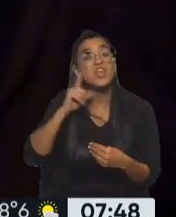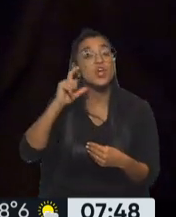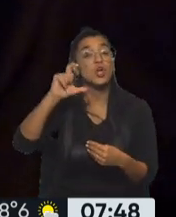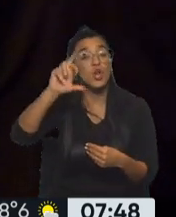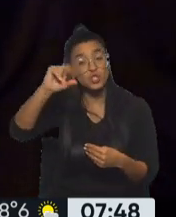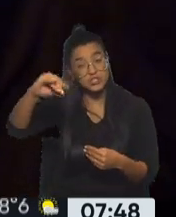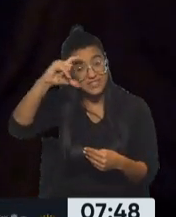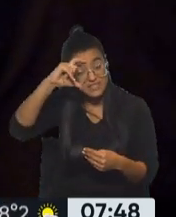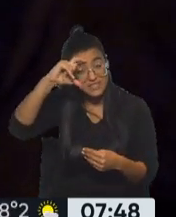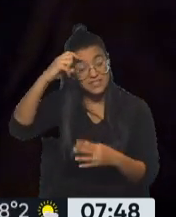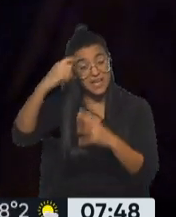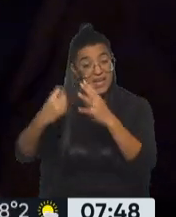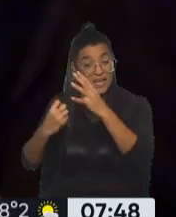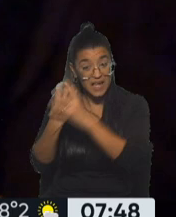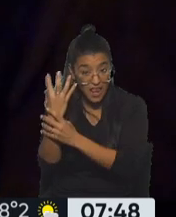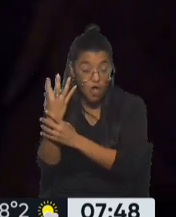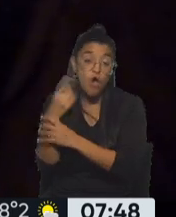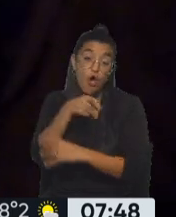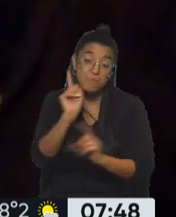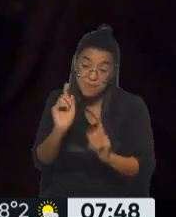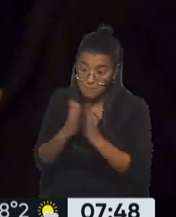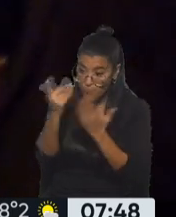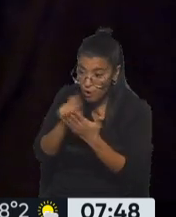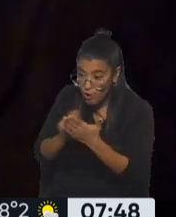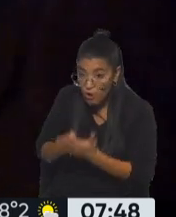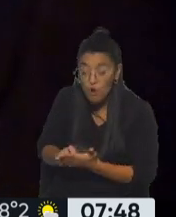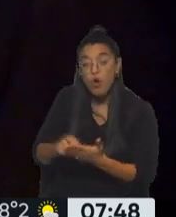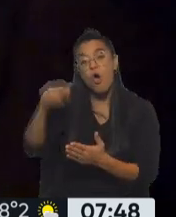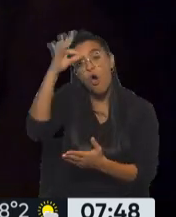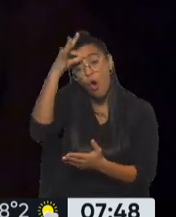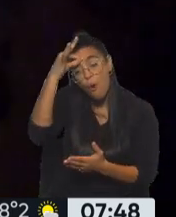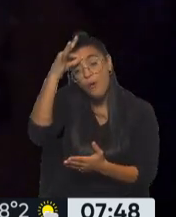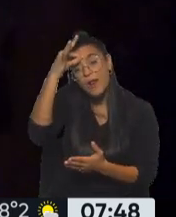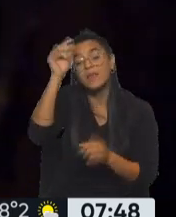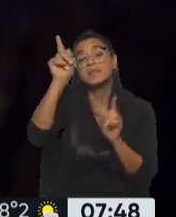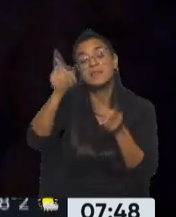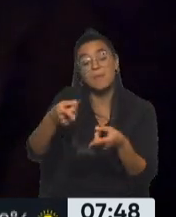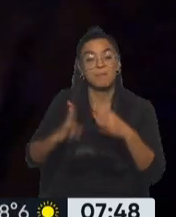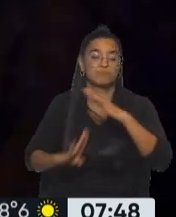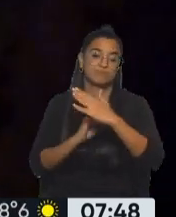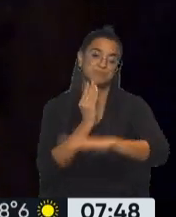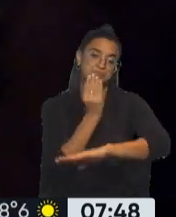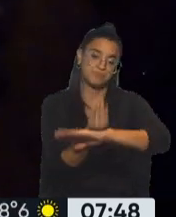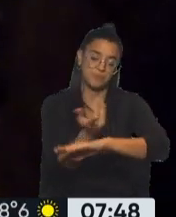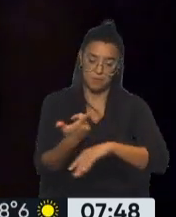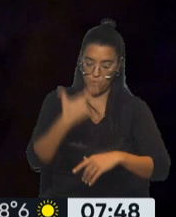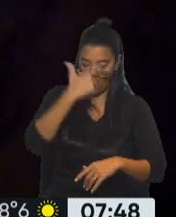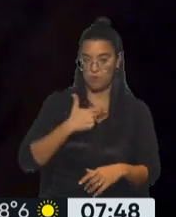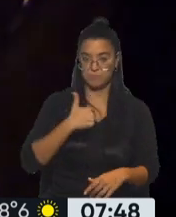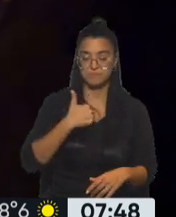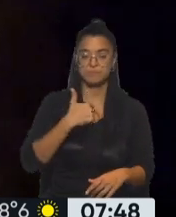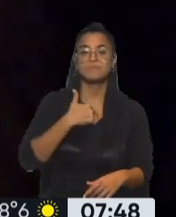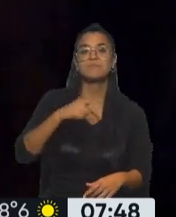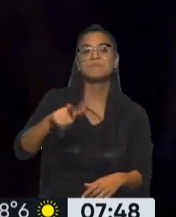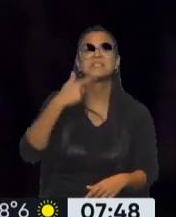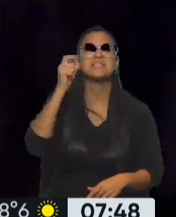creó con esta bibliografía esta obra que además la protagoniza poniéndose en la piel de Severino.